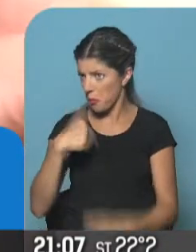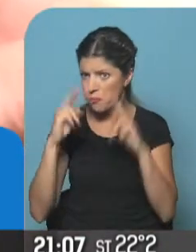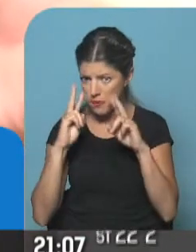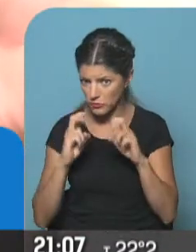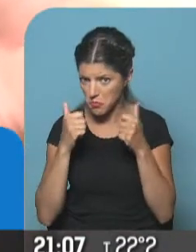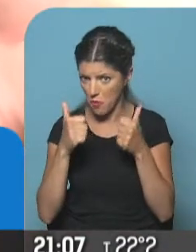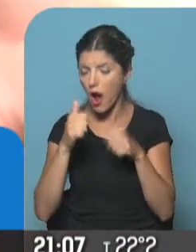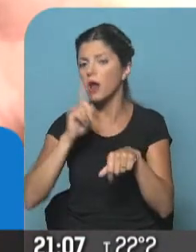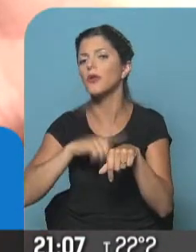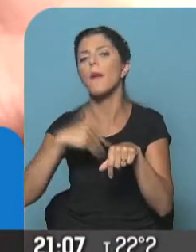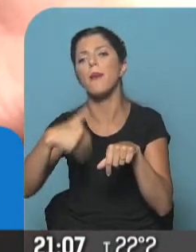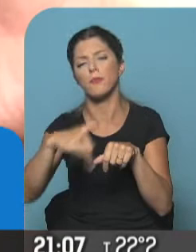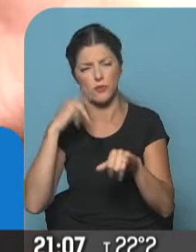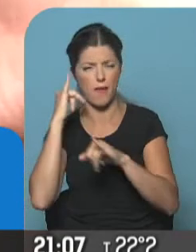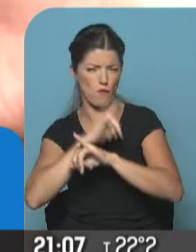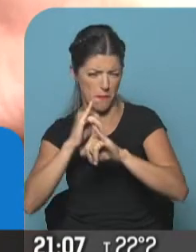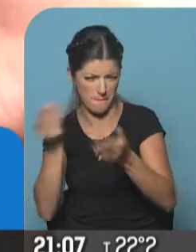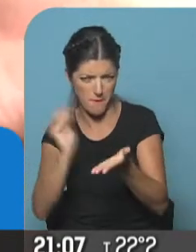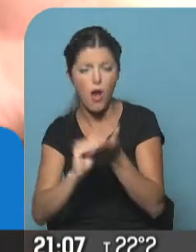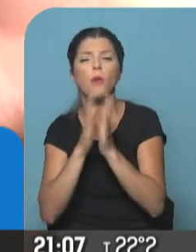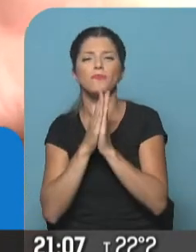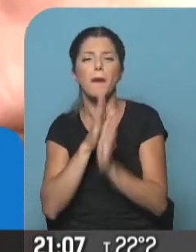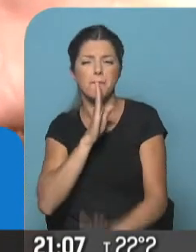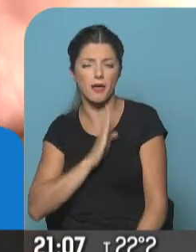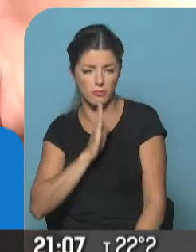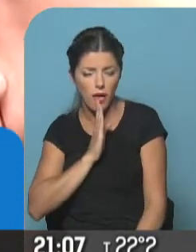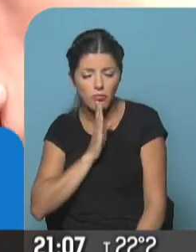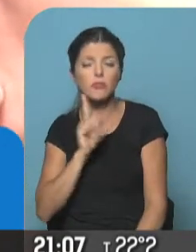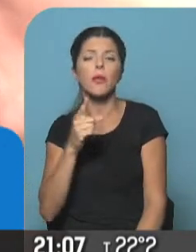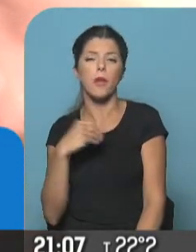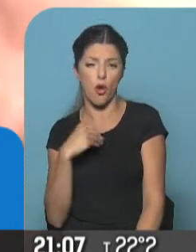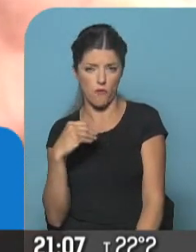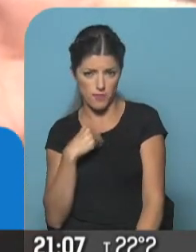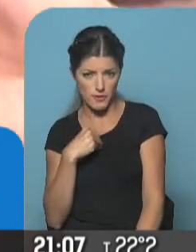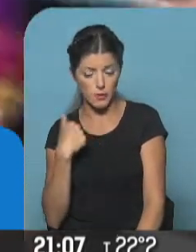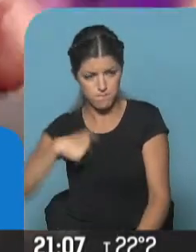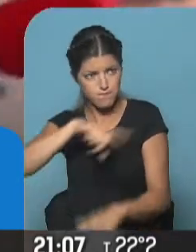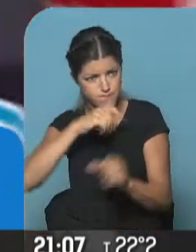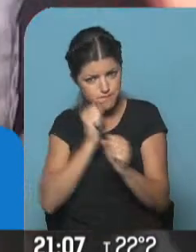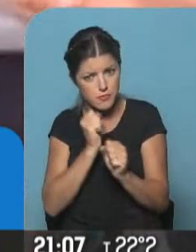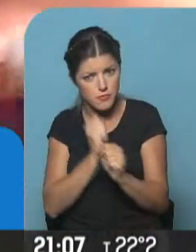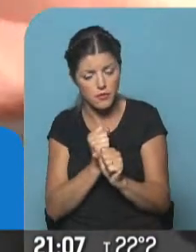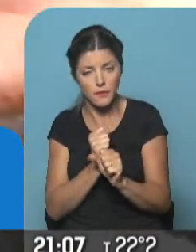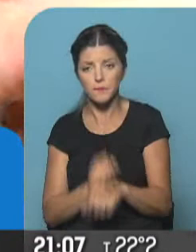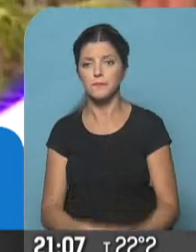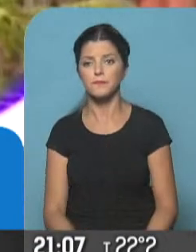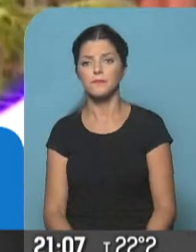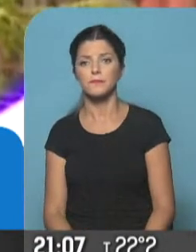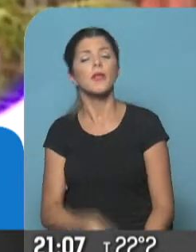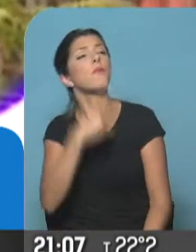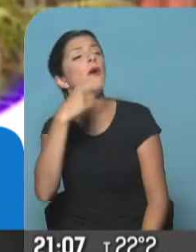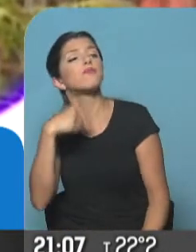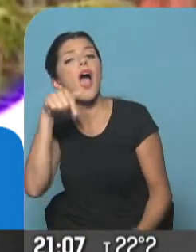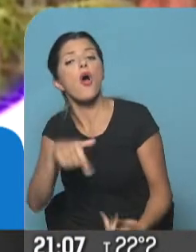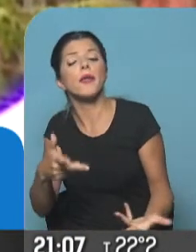más detalles, ¿sí? Lo único que les pido es paciencia y confianza en esta policía que está trabajando. ¿Qué se puede decir hasta ahora? Hasta